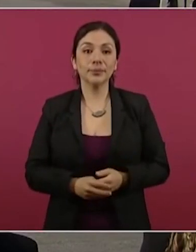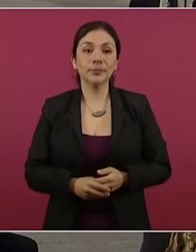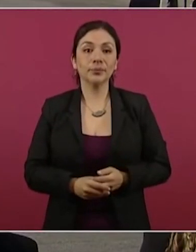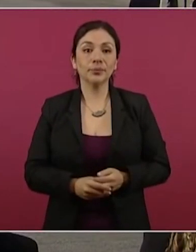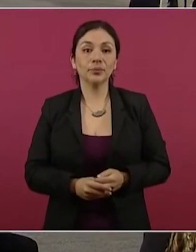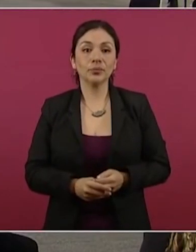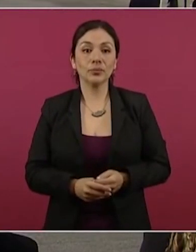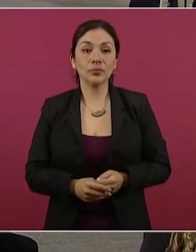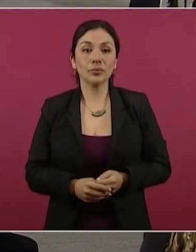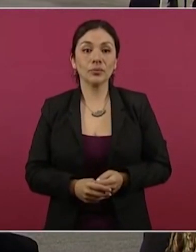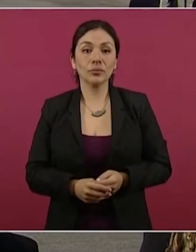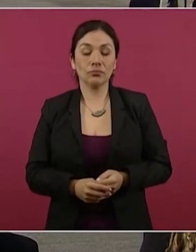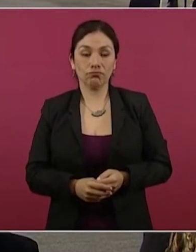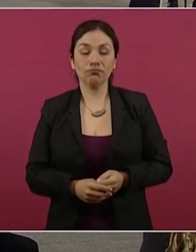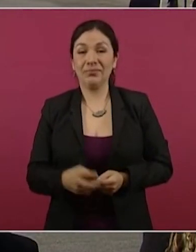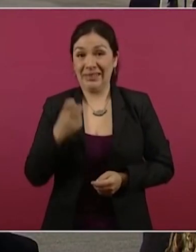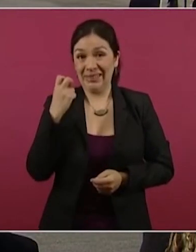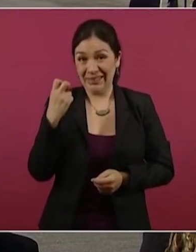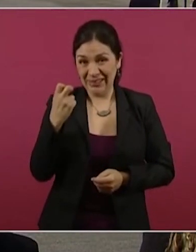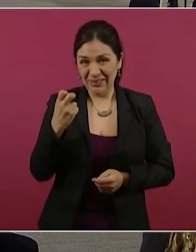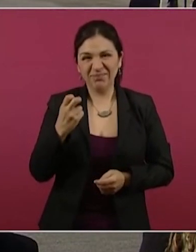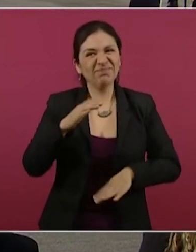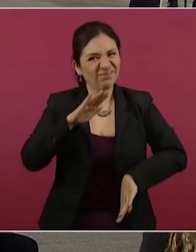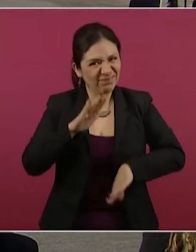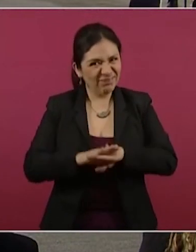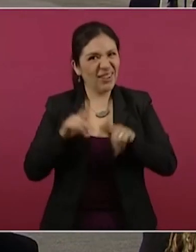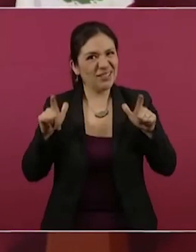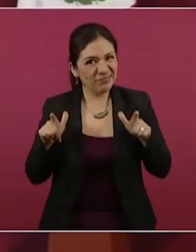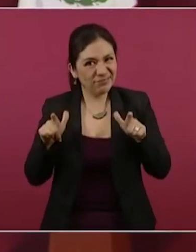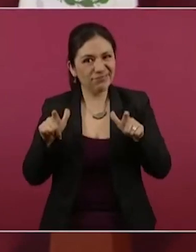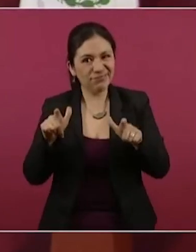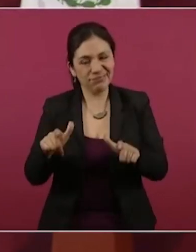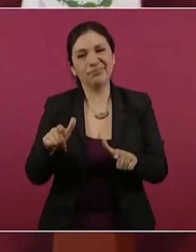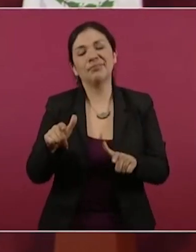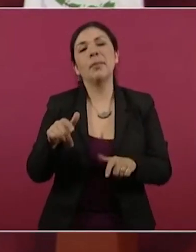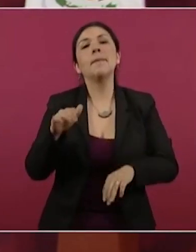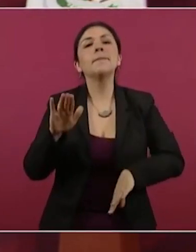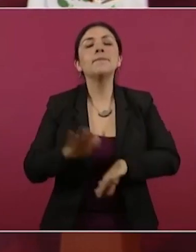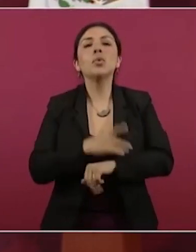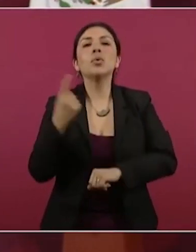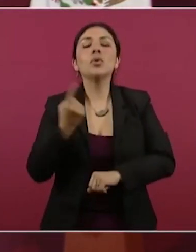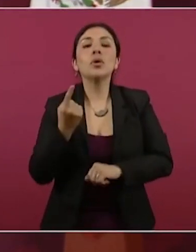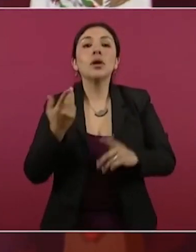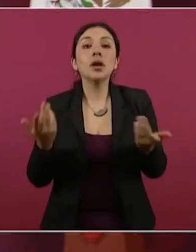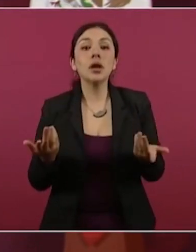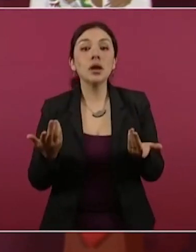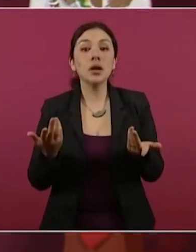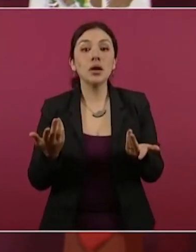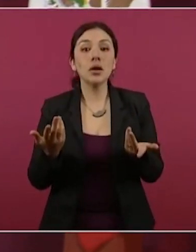Y vamos a intensificar esta acción porque